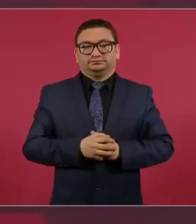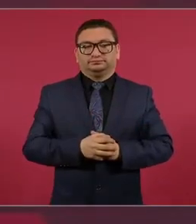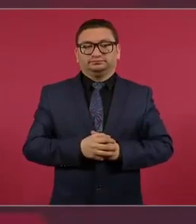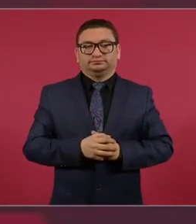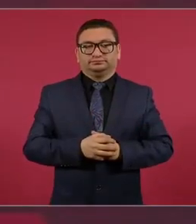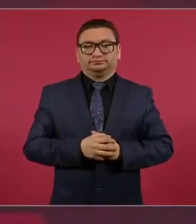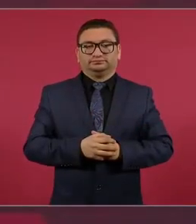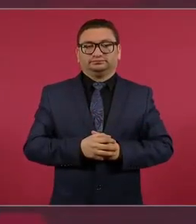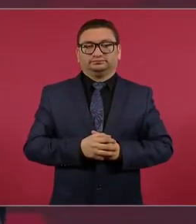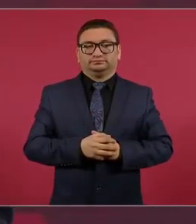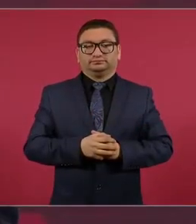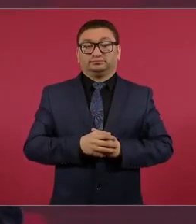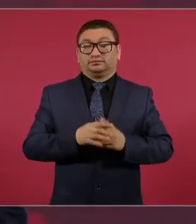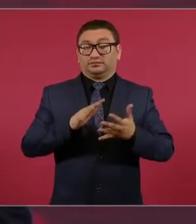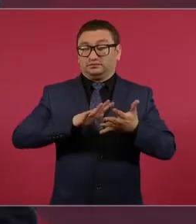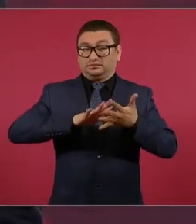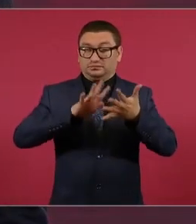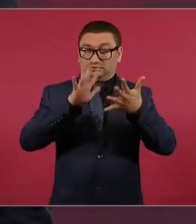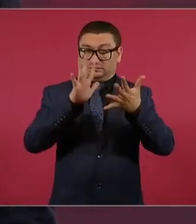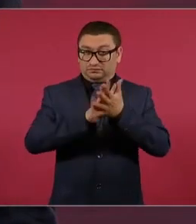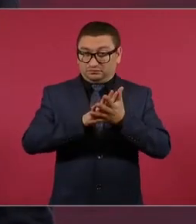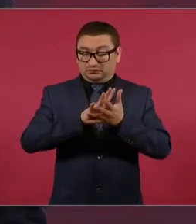cárcel pesa